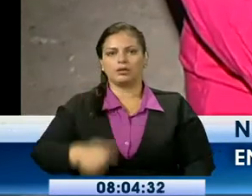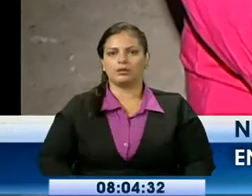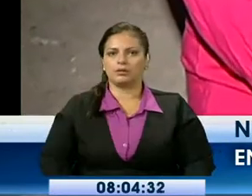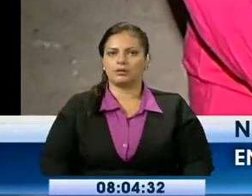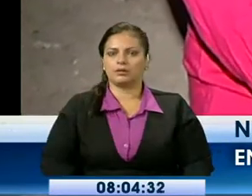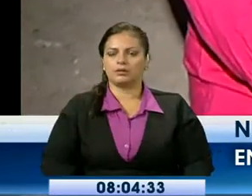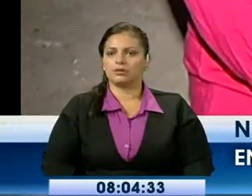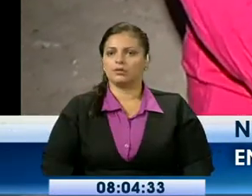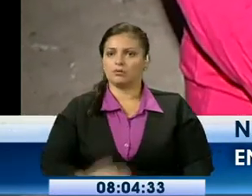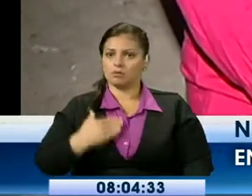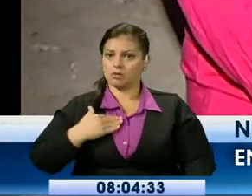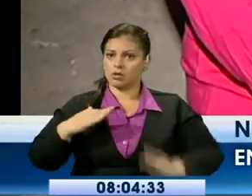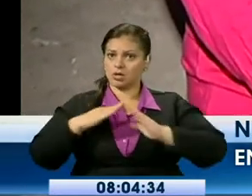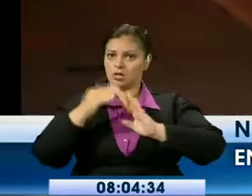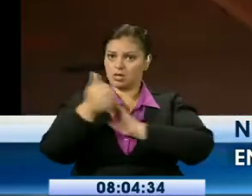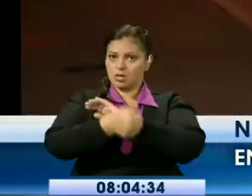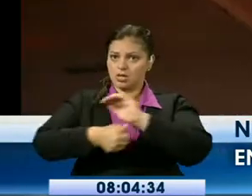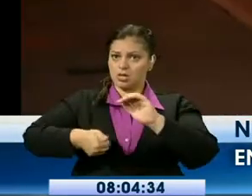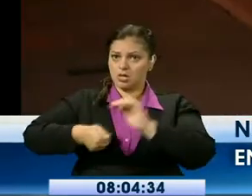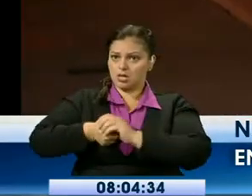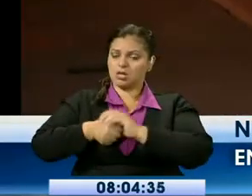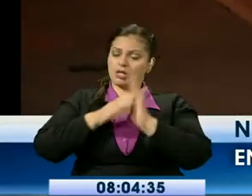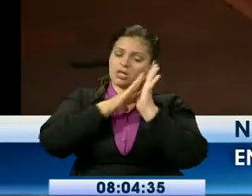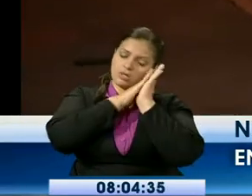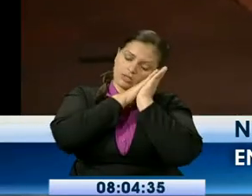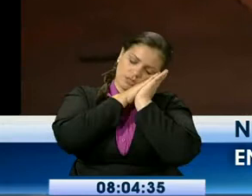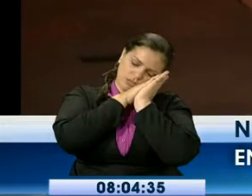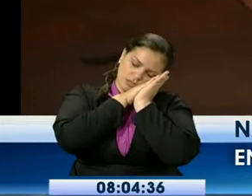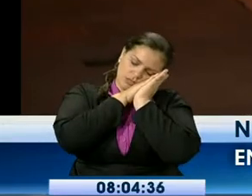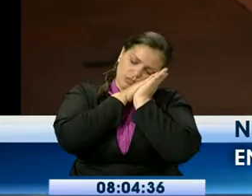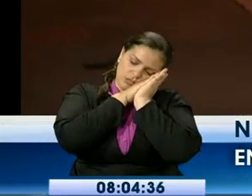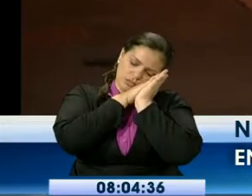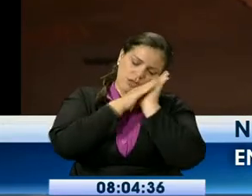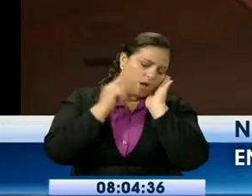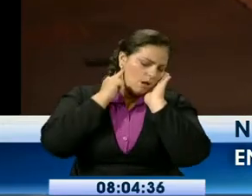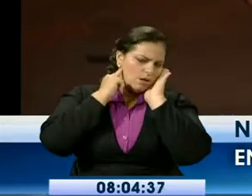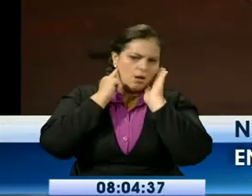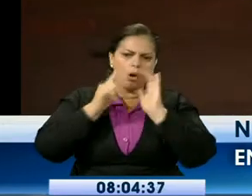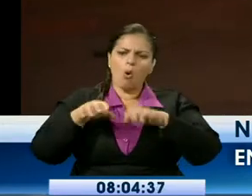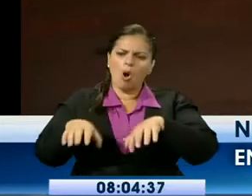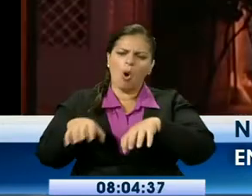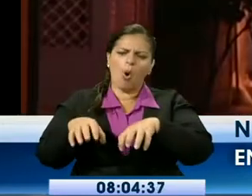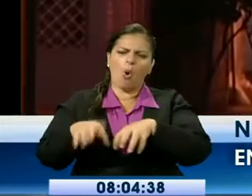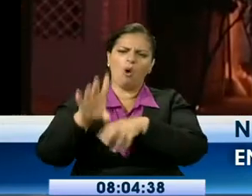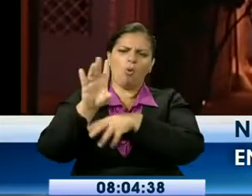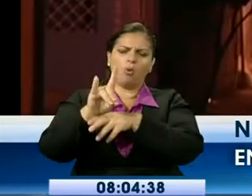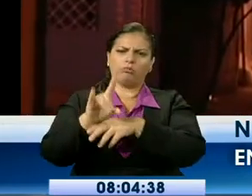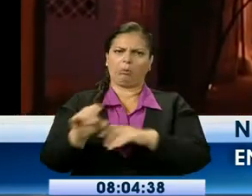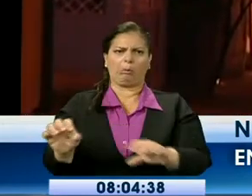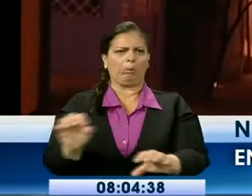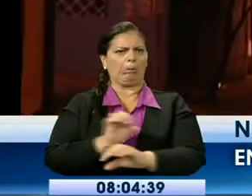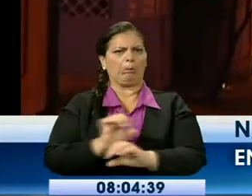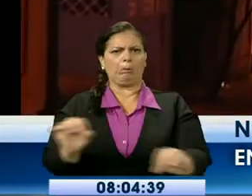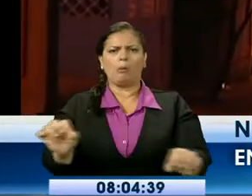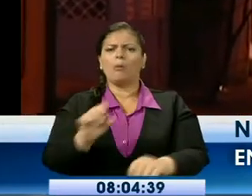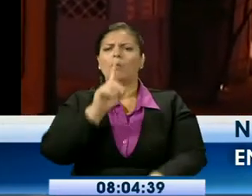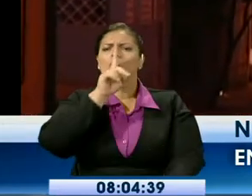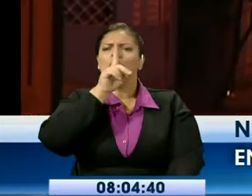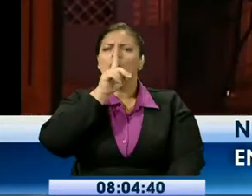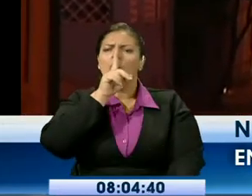absolutamente nada de bulla de parte de los perros. Ni de los delincuentes mientras se llevaban el carro. No, tampoco. Todo